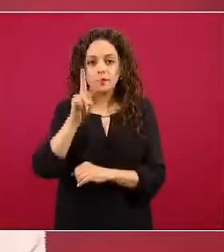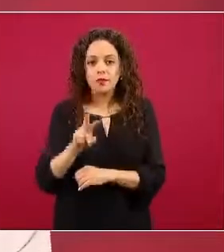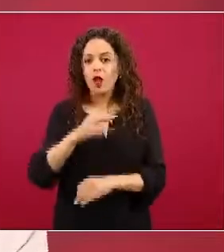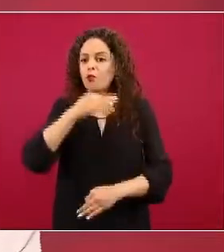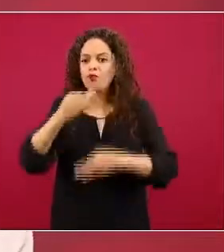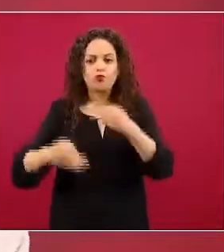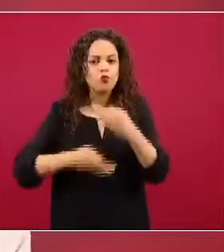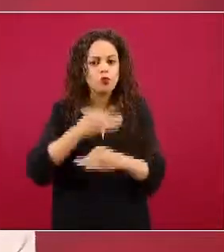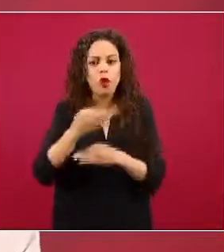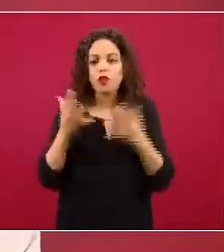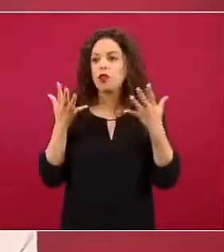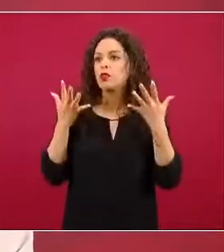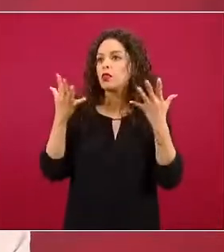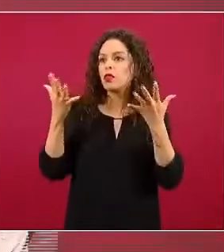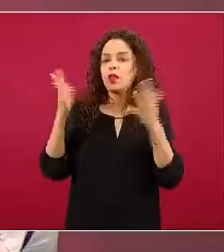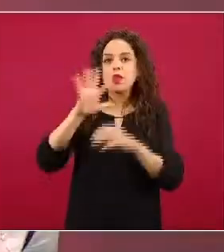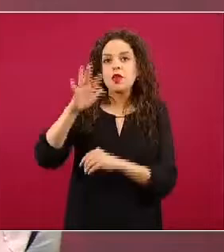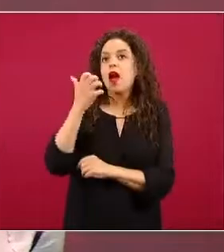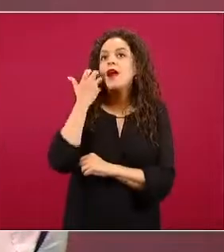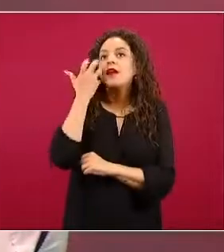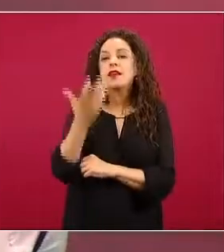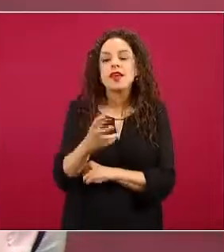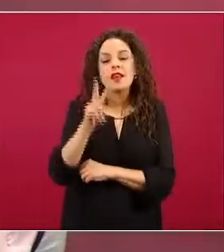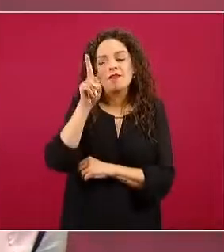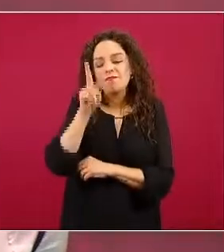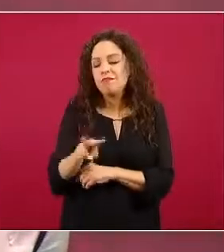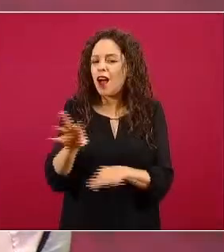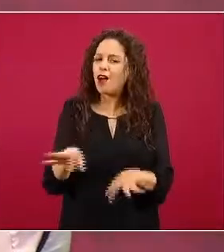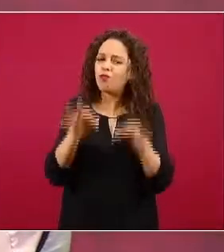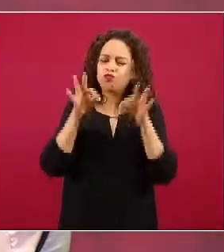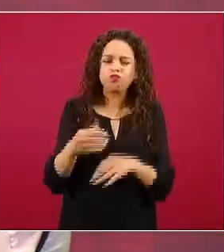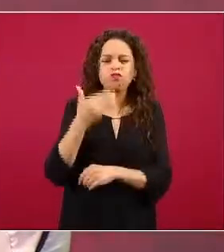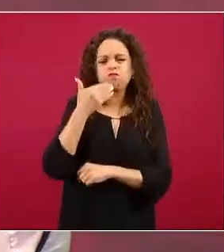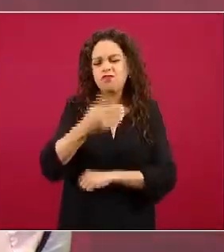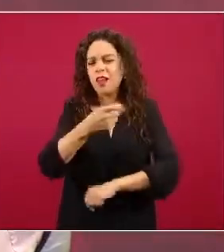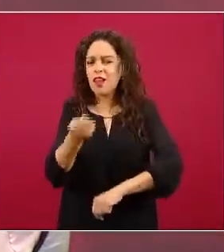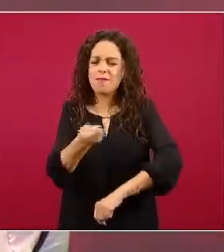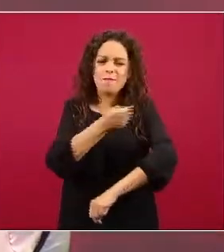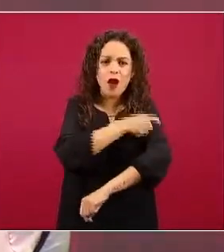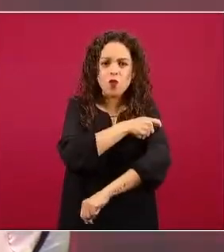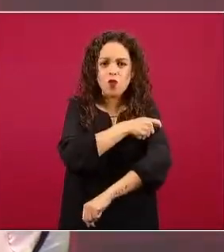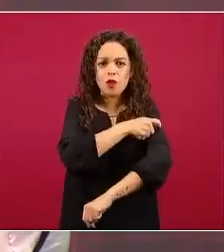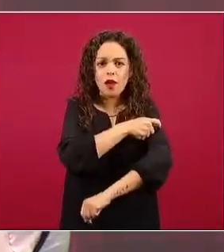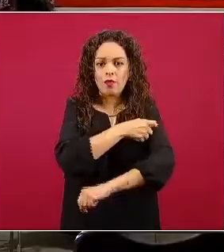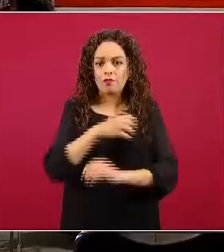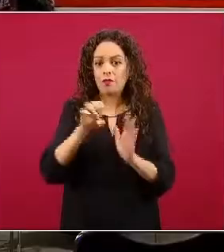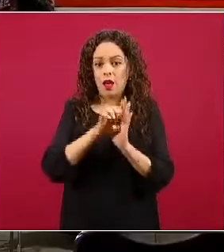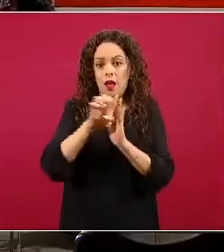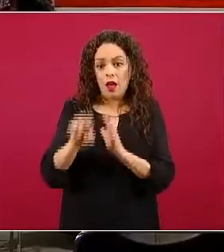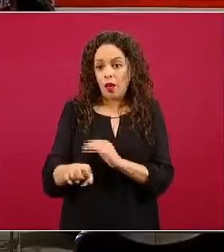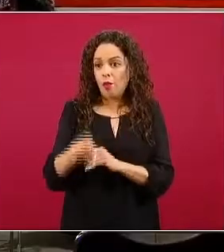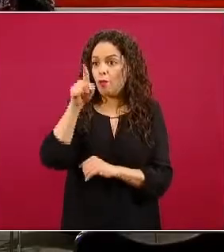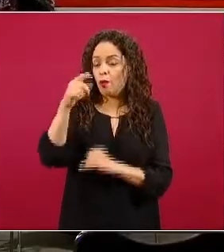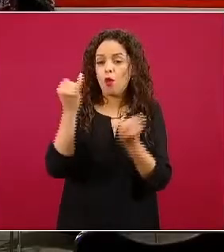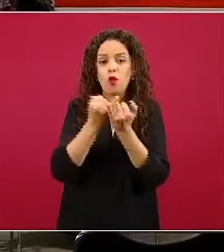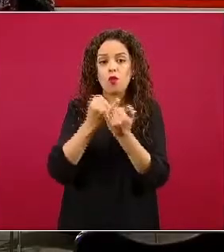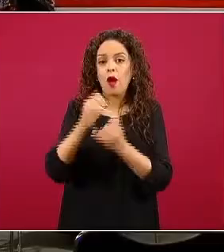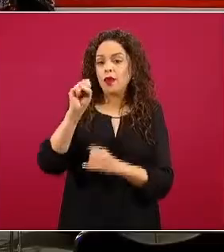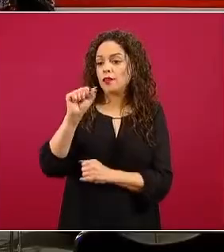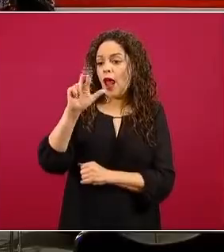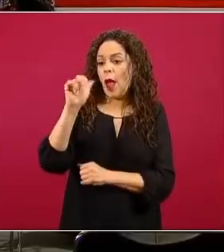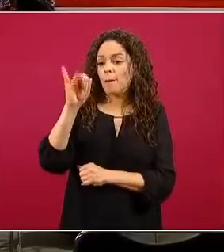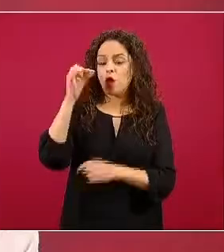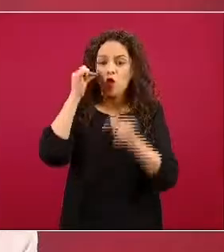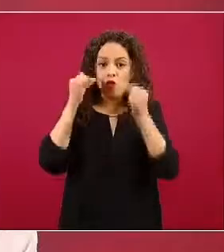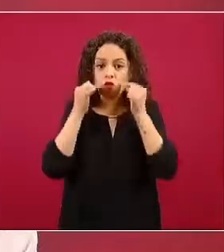una vacuna extraordinaria, todos quisiéramos una vacuna como la de el sarampión o como la de la viruela,